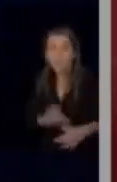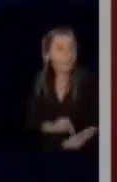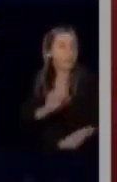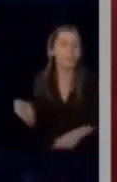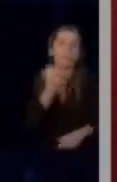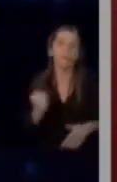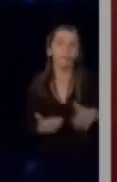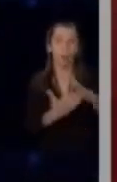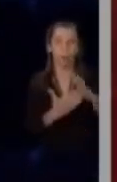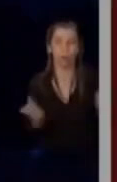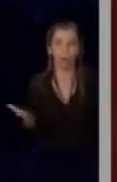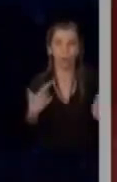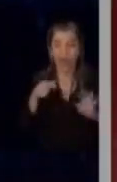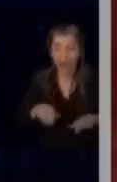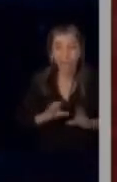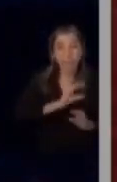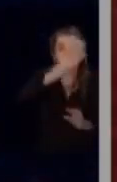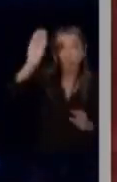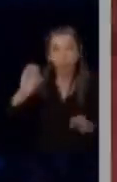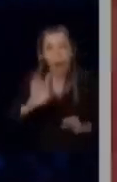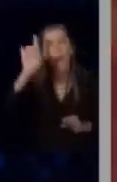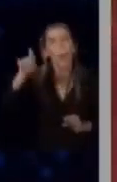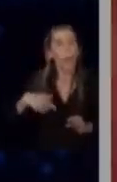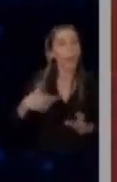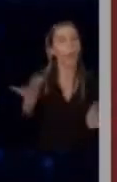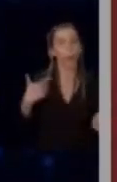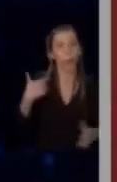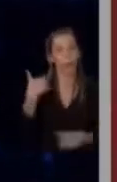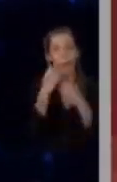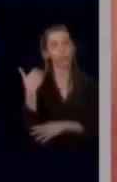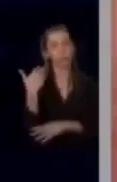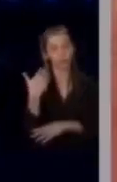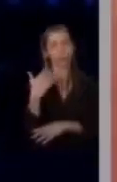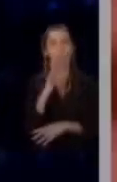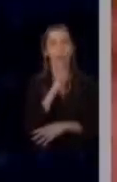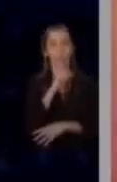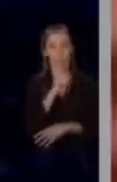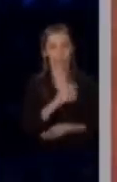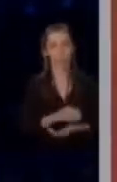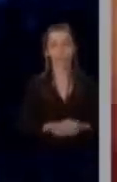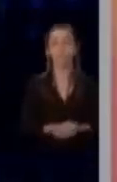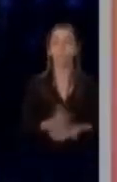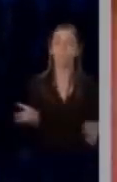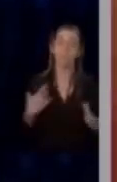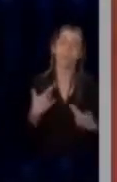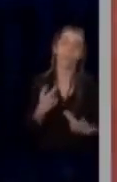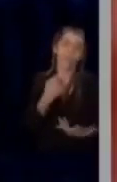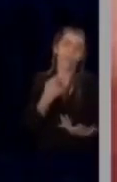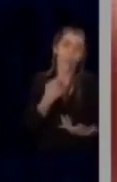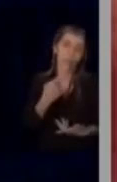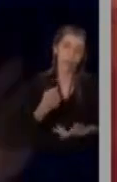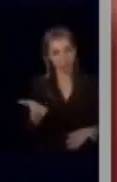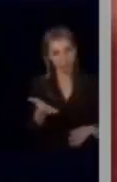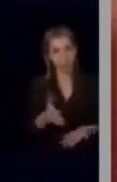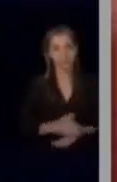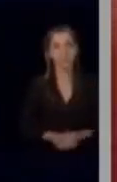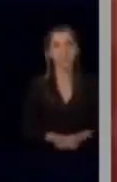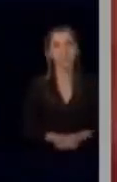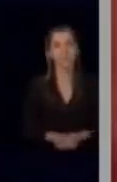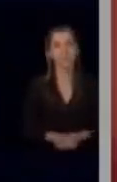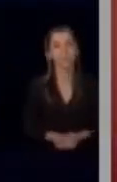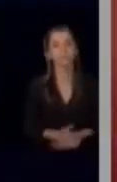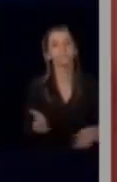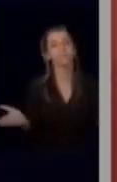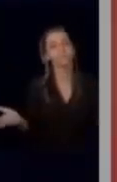Bregman. certera, Muy sí. bien, Miriam muy Bregman certera la. logró destacarse, lo mismo Juan Schiaretti con su estrategia, pero Massa para mí era el que más complicada tenía